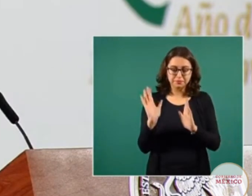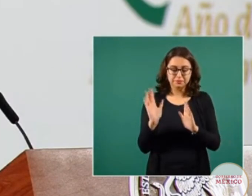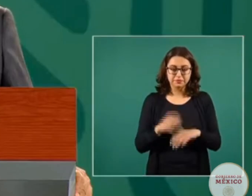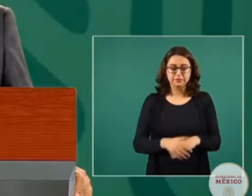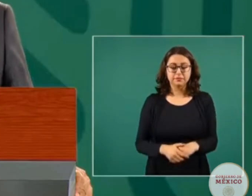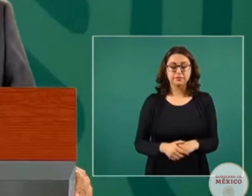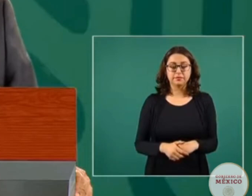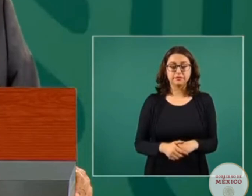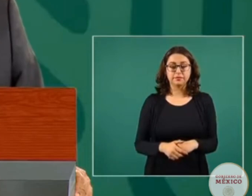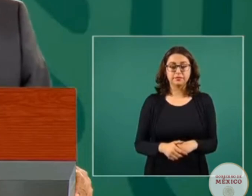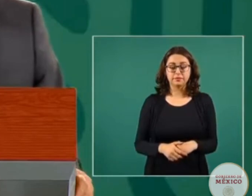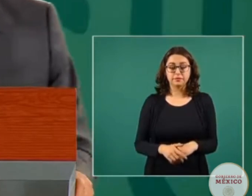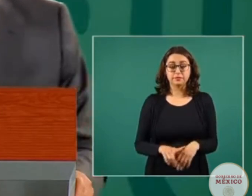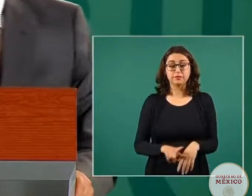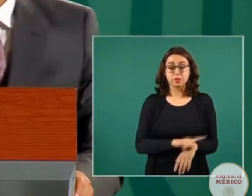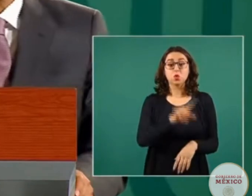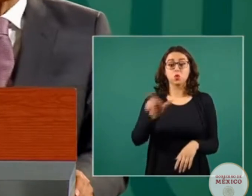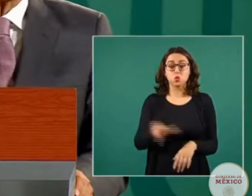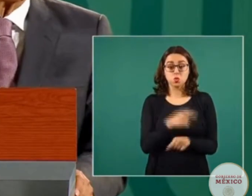Entonces, luego de eso,